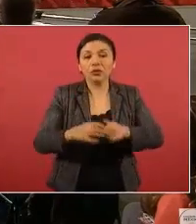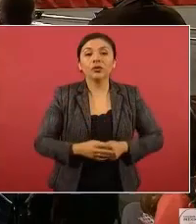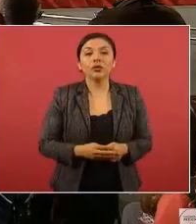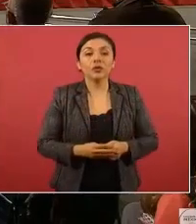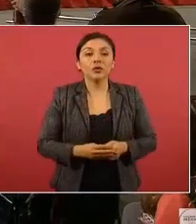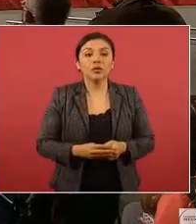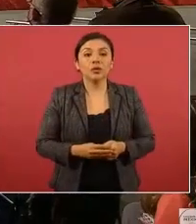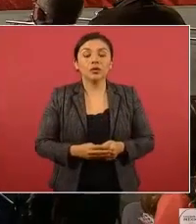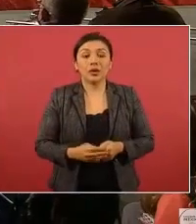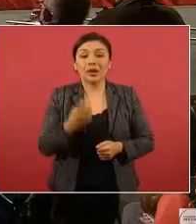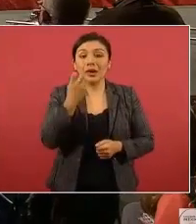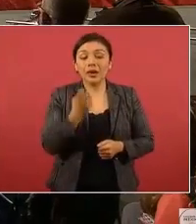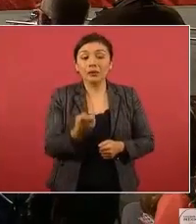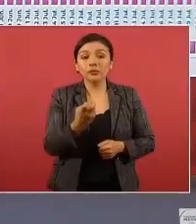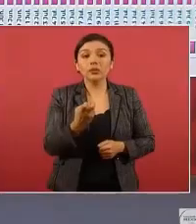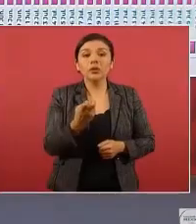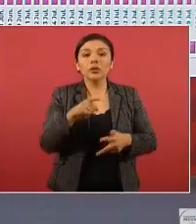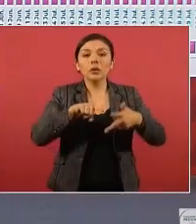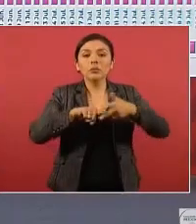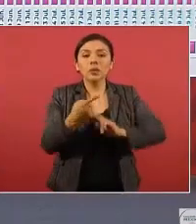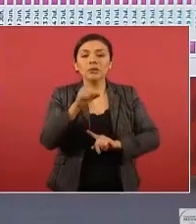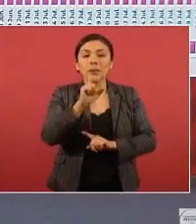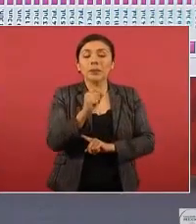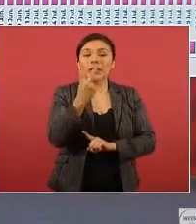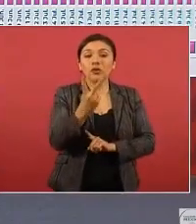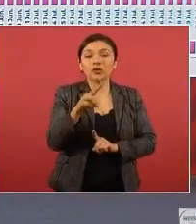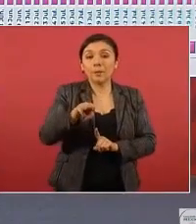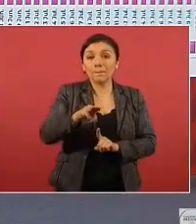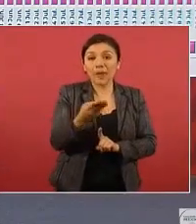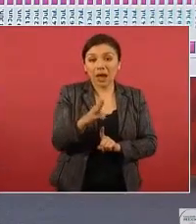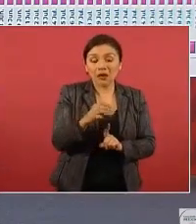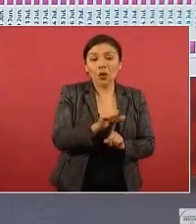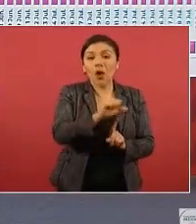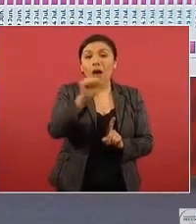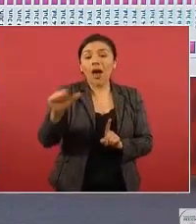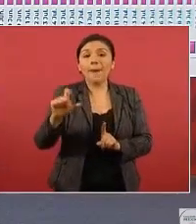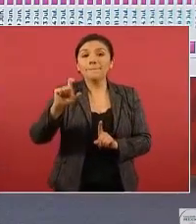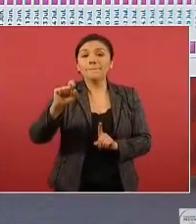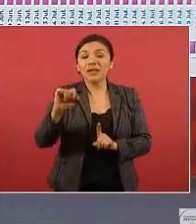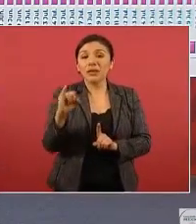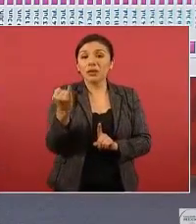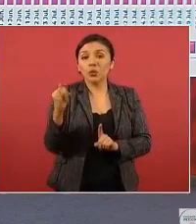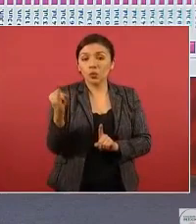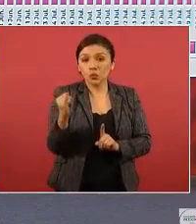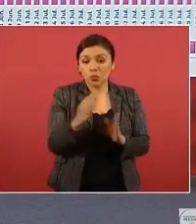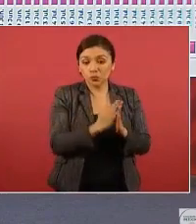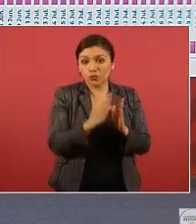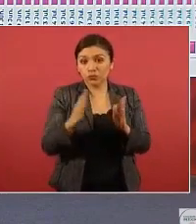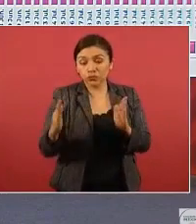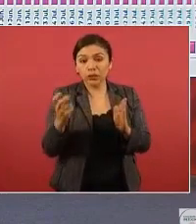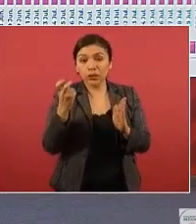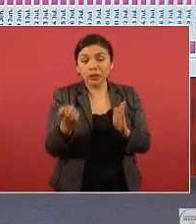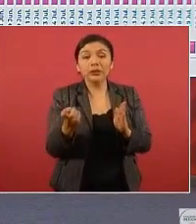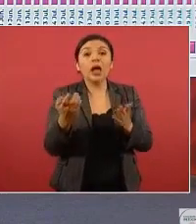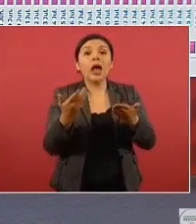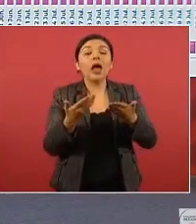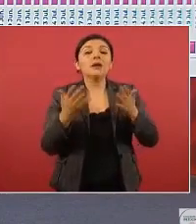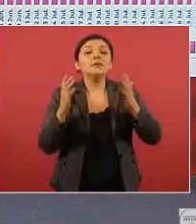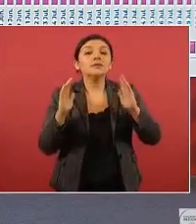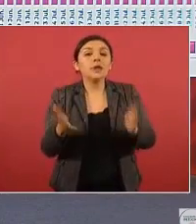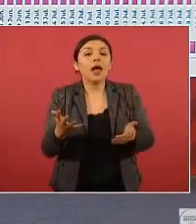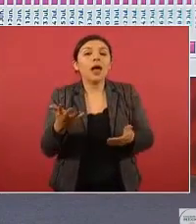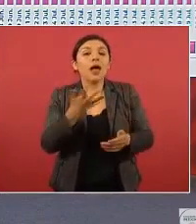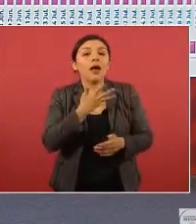en lo que es del 22 de mayo al 20 de junio se logró